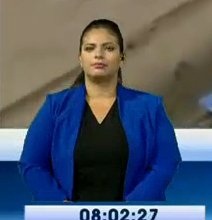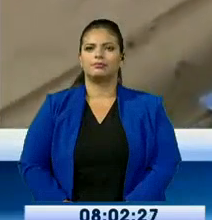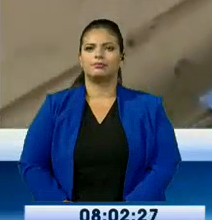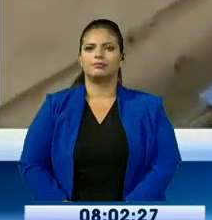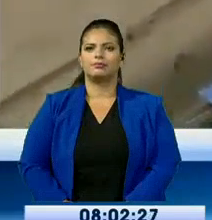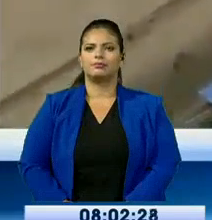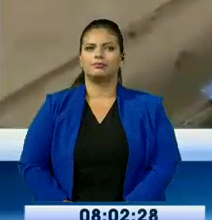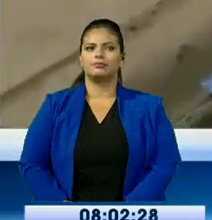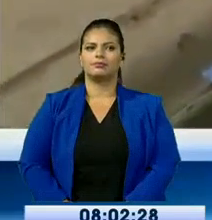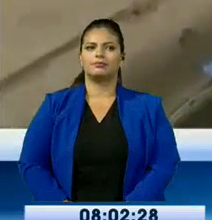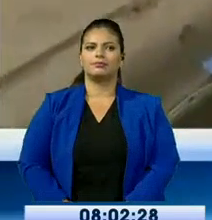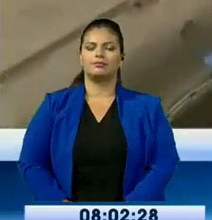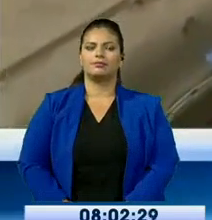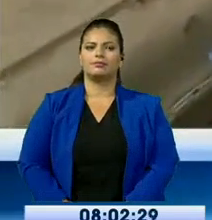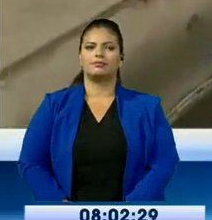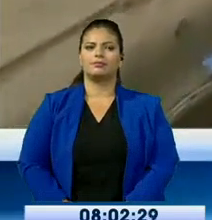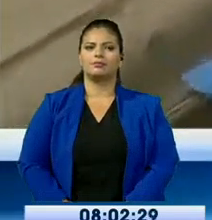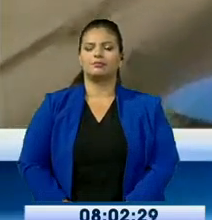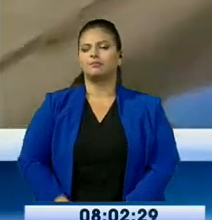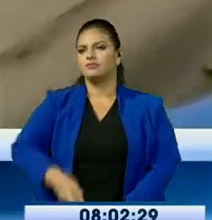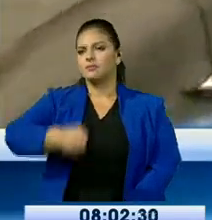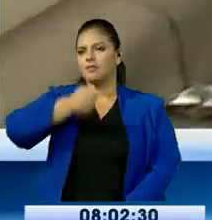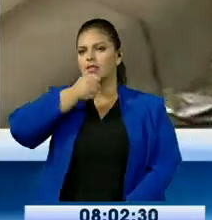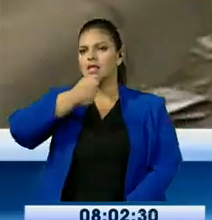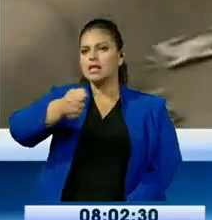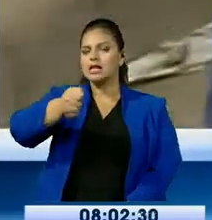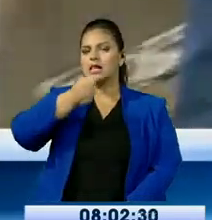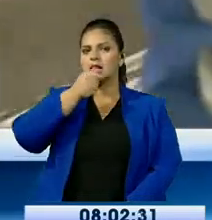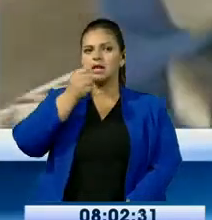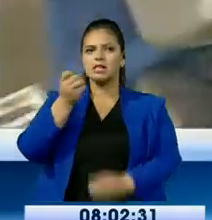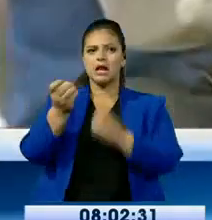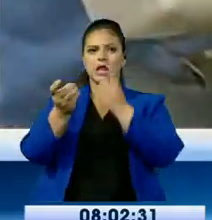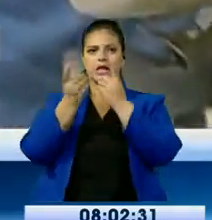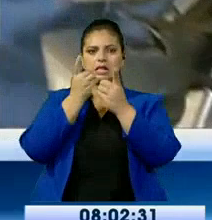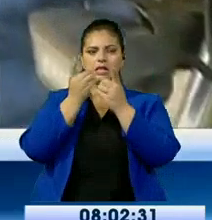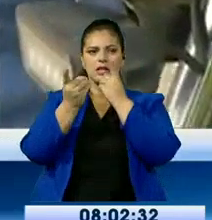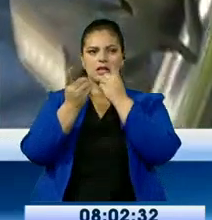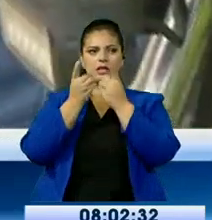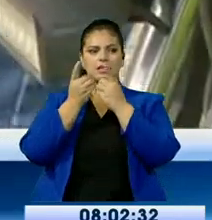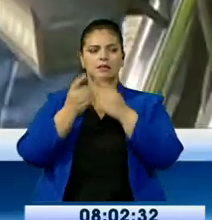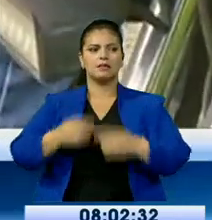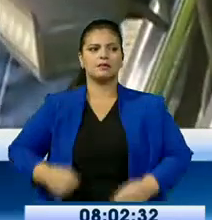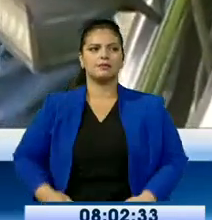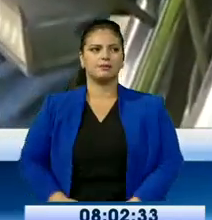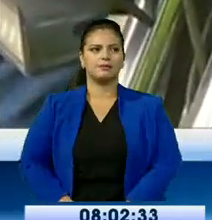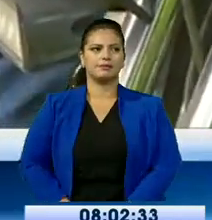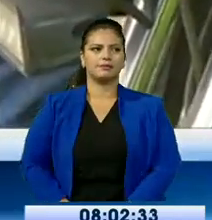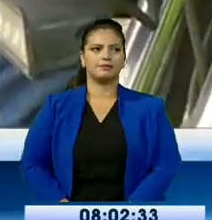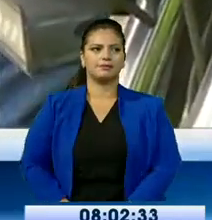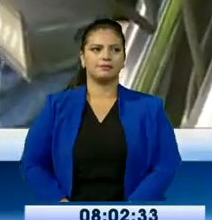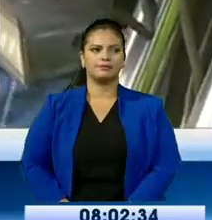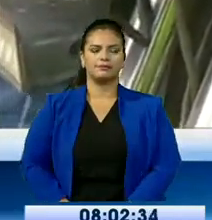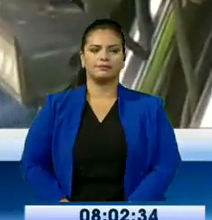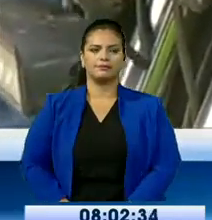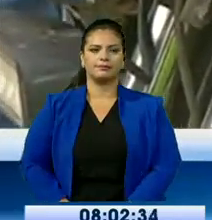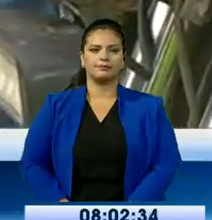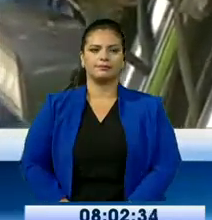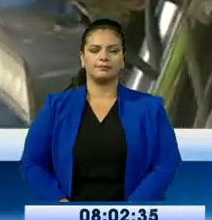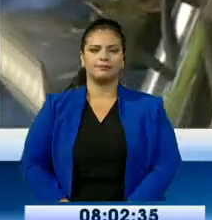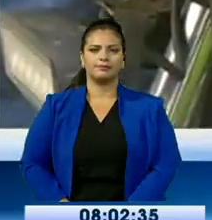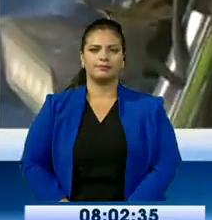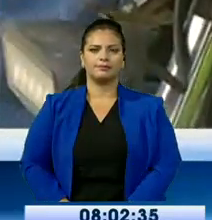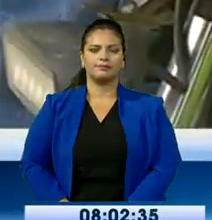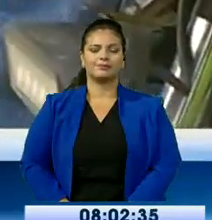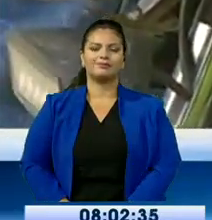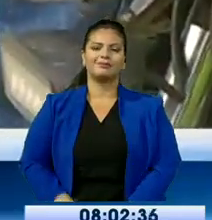acá rápidamente vamos a ver si logramos establecer diálogo con quienes se encuentran por acá. Amigo, ¿cómo está? Buen